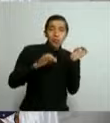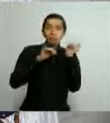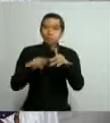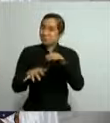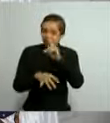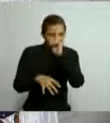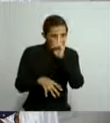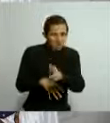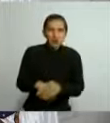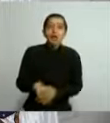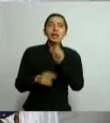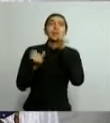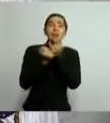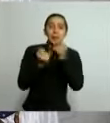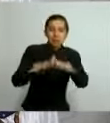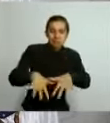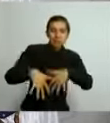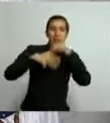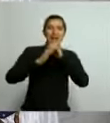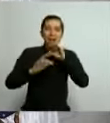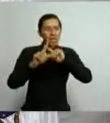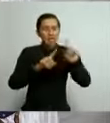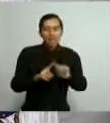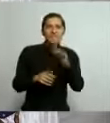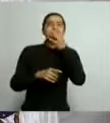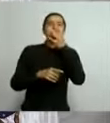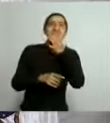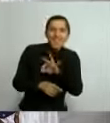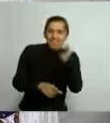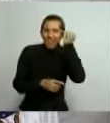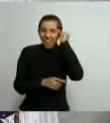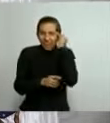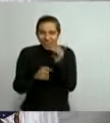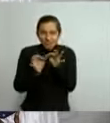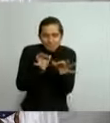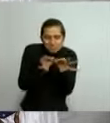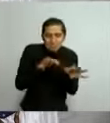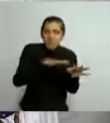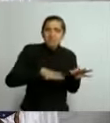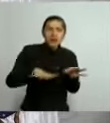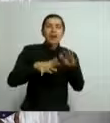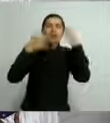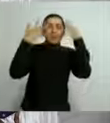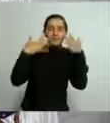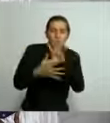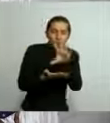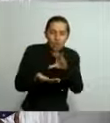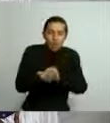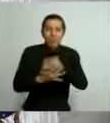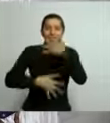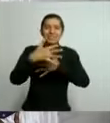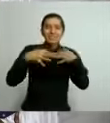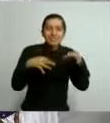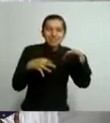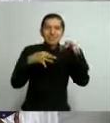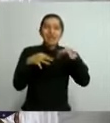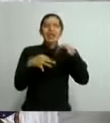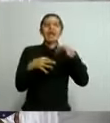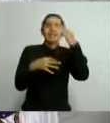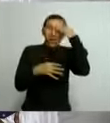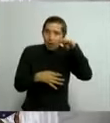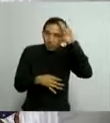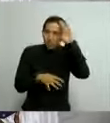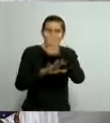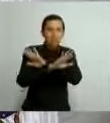eventos públicos, fiestas patronales, fiestas comunitarias, las bodas, quince años, bautizos, que